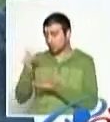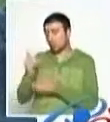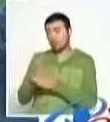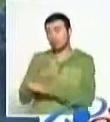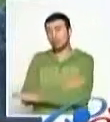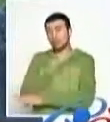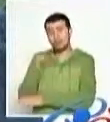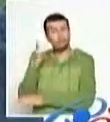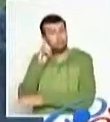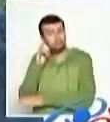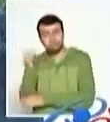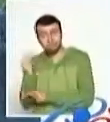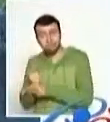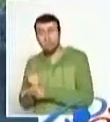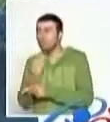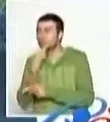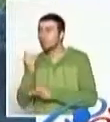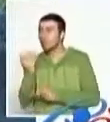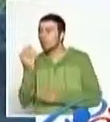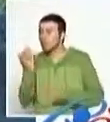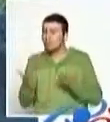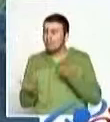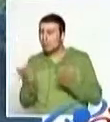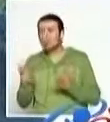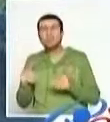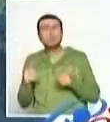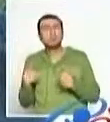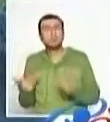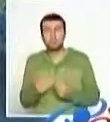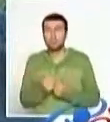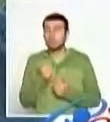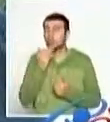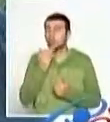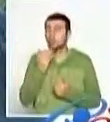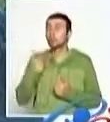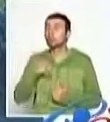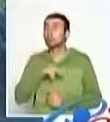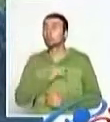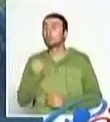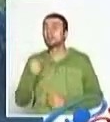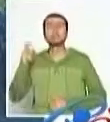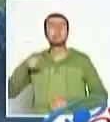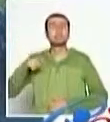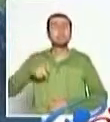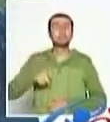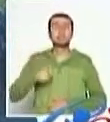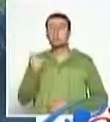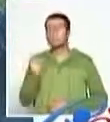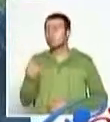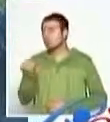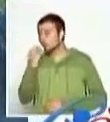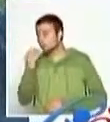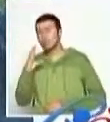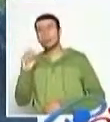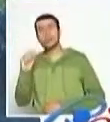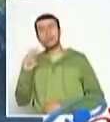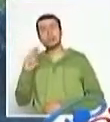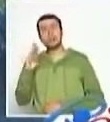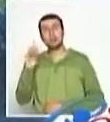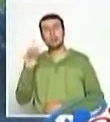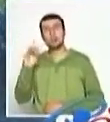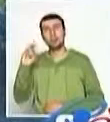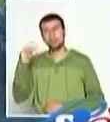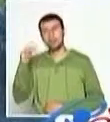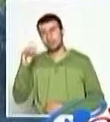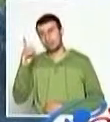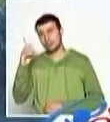pero ¿balanceada en qué forma? Nosotros necesitamos consumir carbohidratos, grasas y proteínas, pero no cualquier